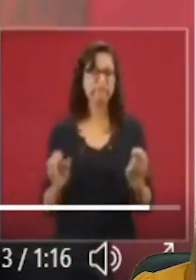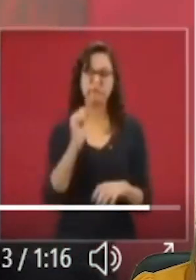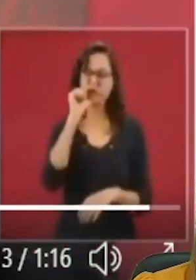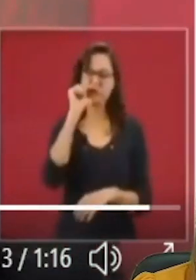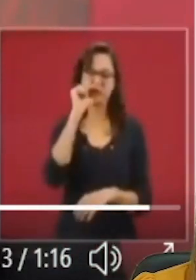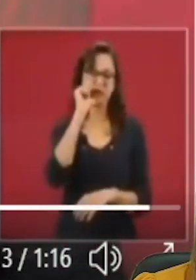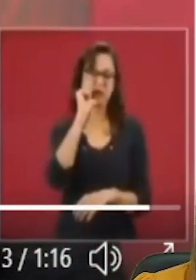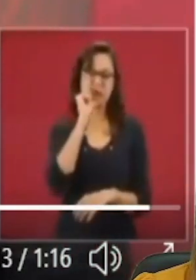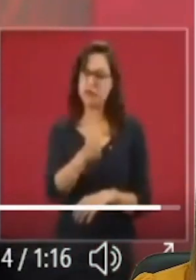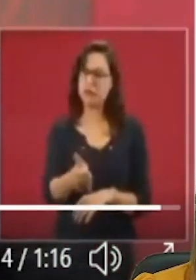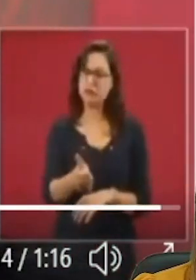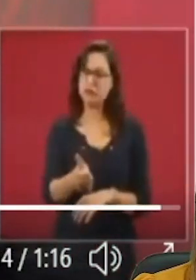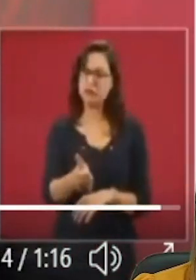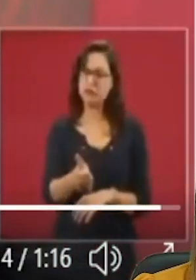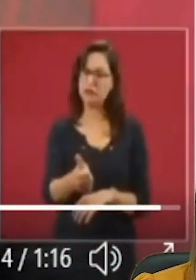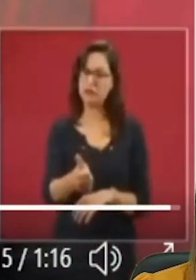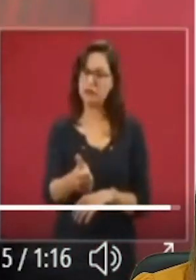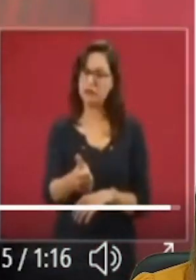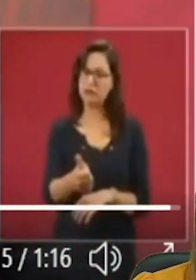Ya